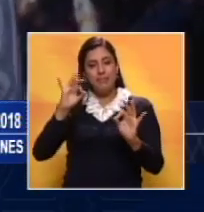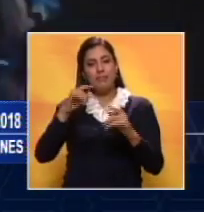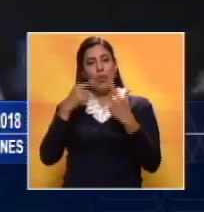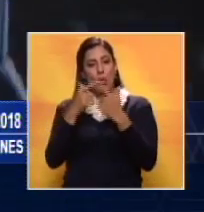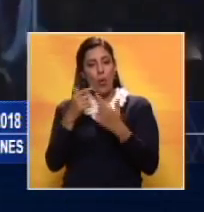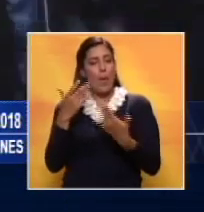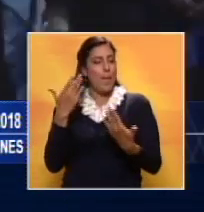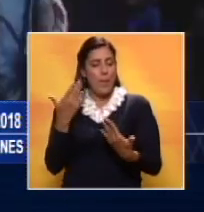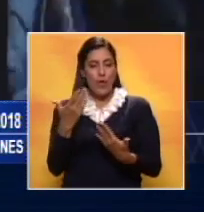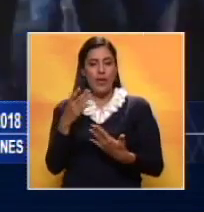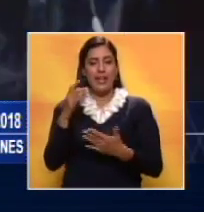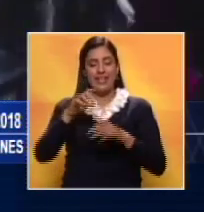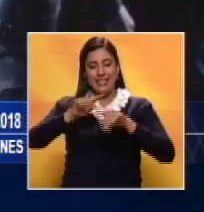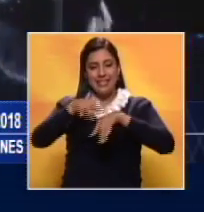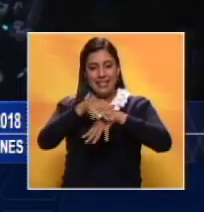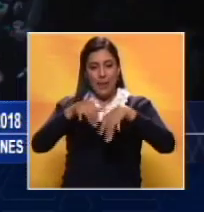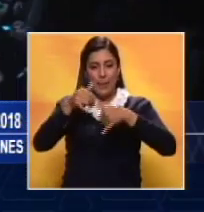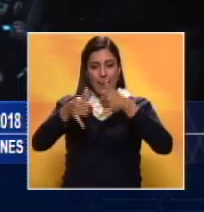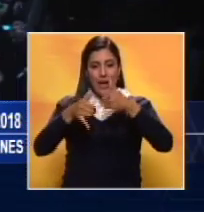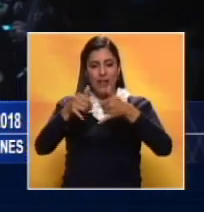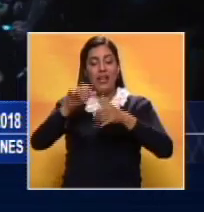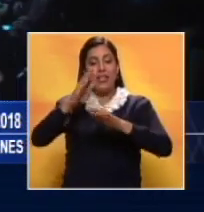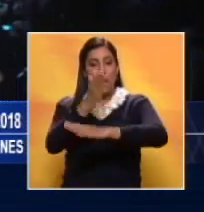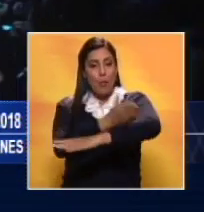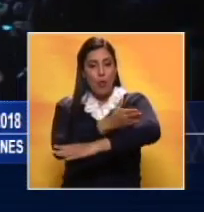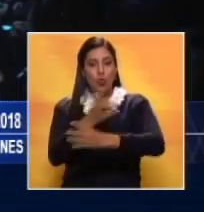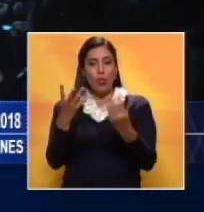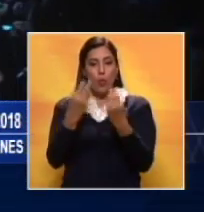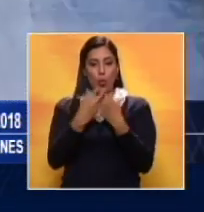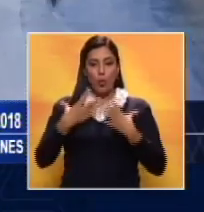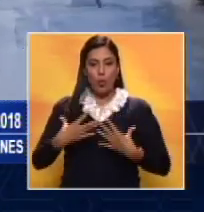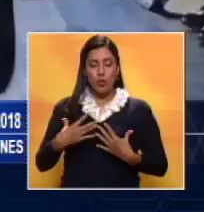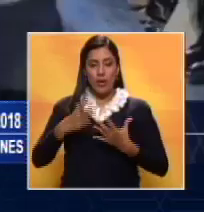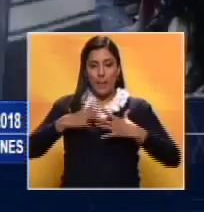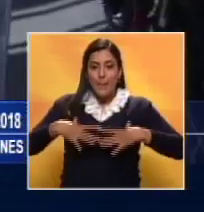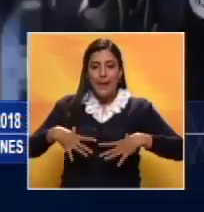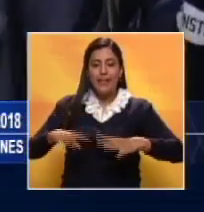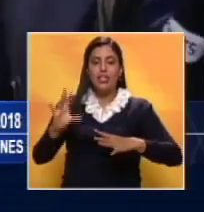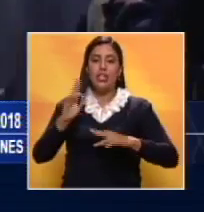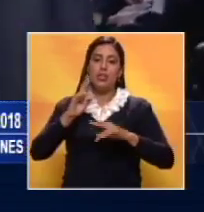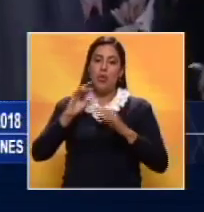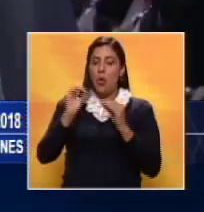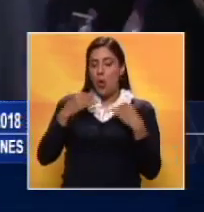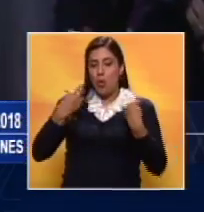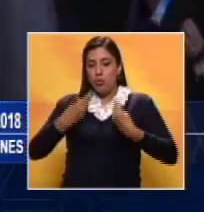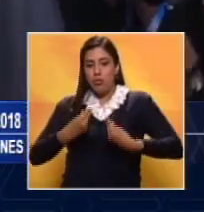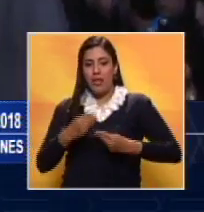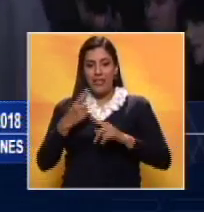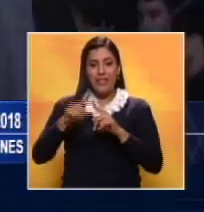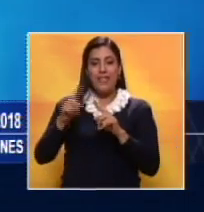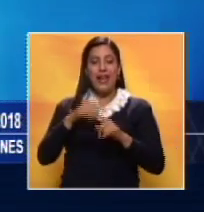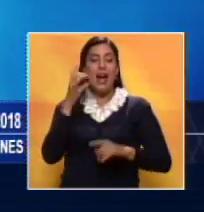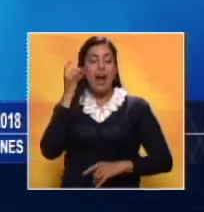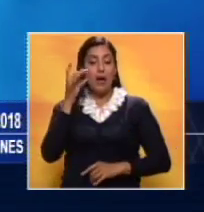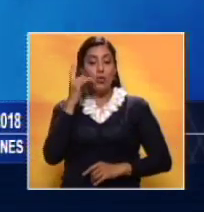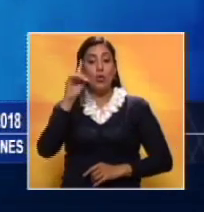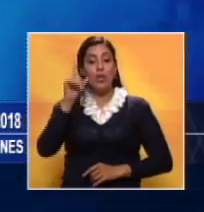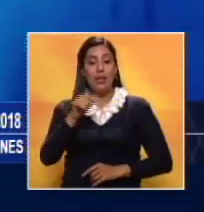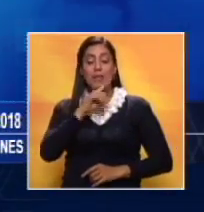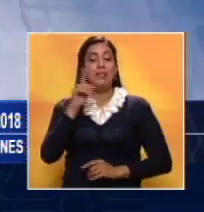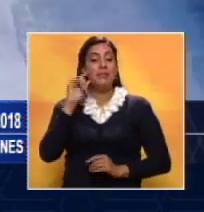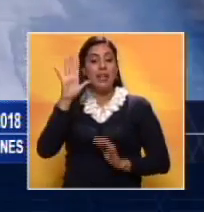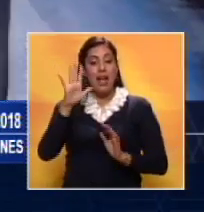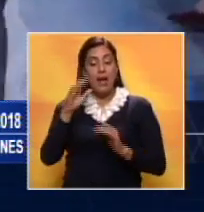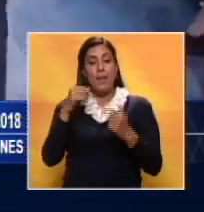los accesorios, como los zapatos de tacón y las botas en combinación con vestidos o denim en infinitos matices de azul, acentuando el